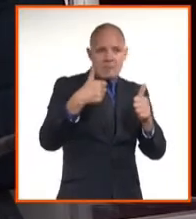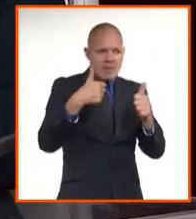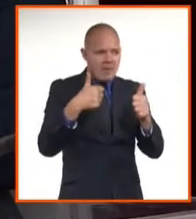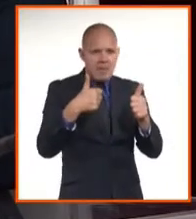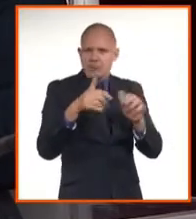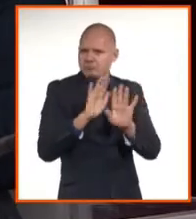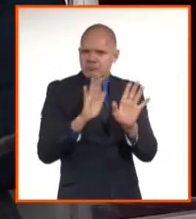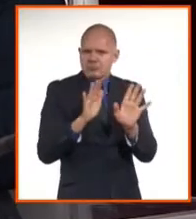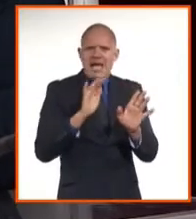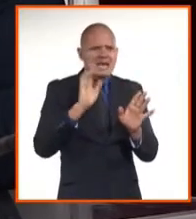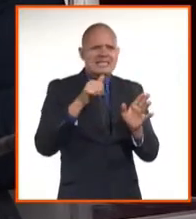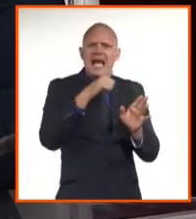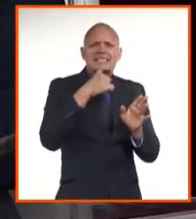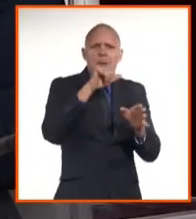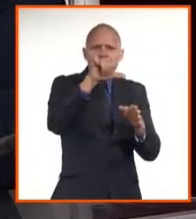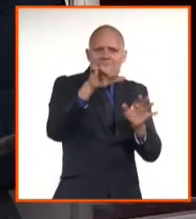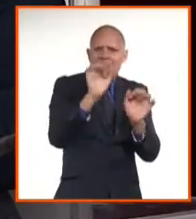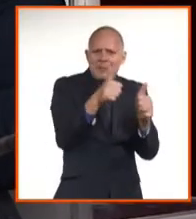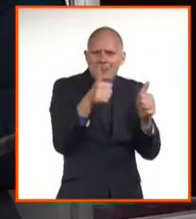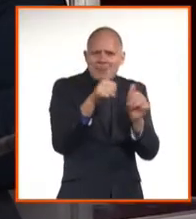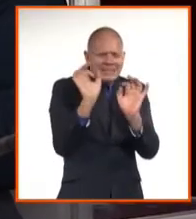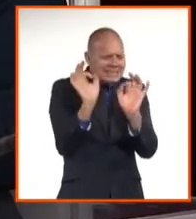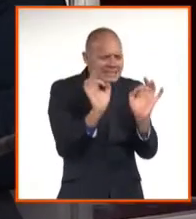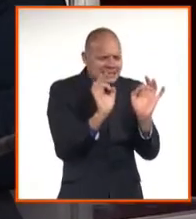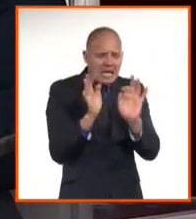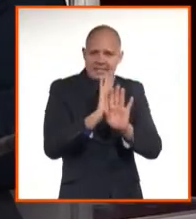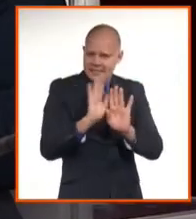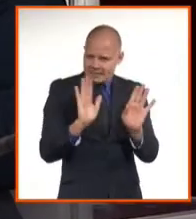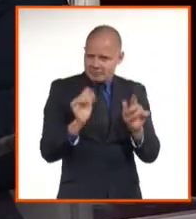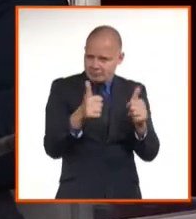su lubricación y en una